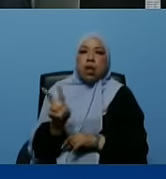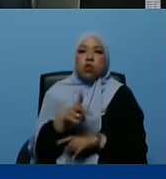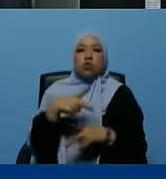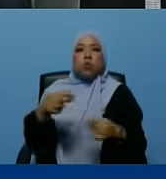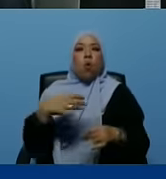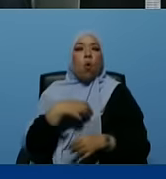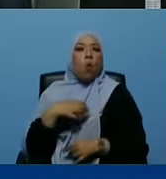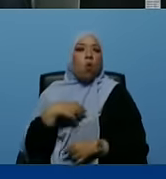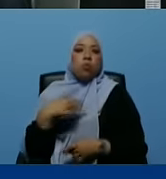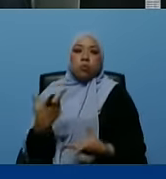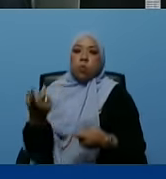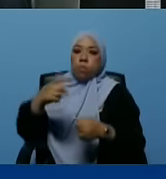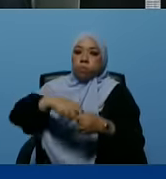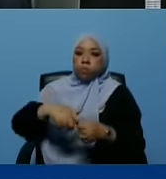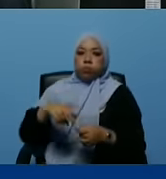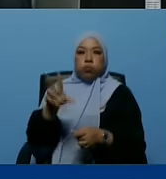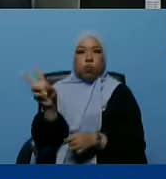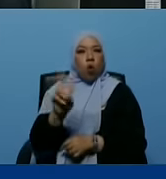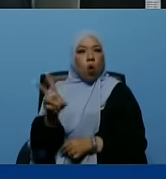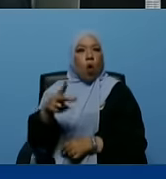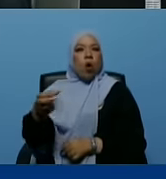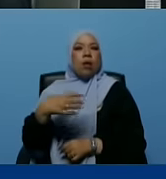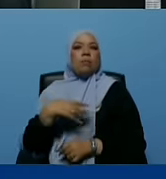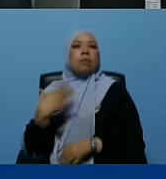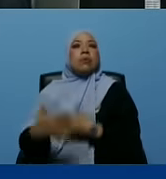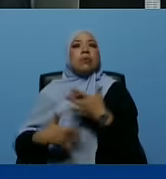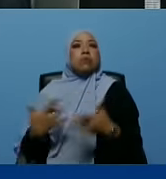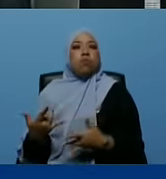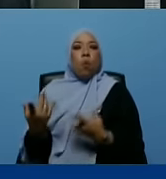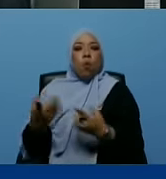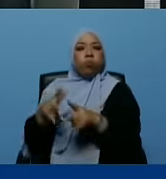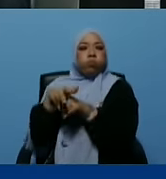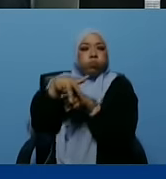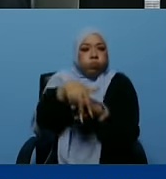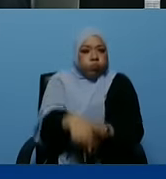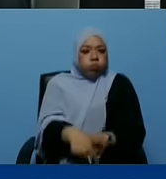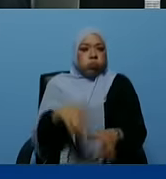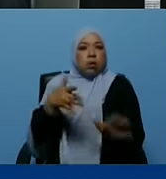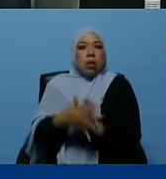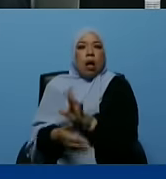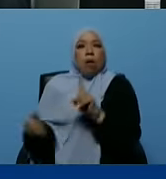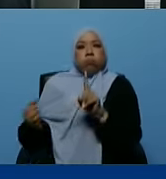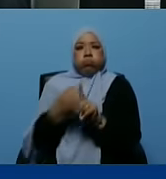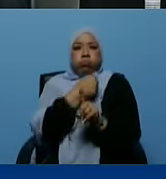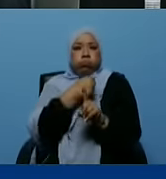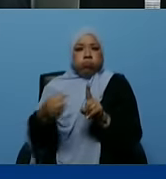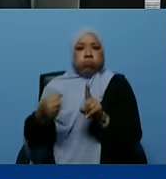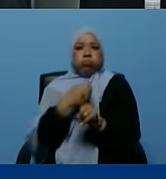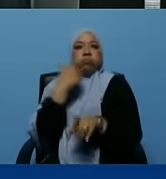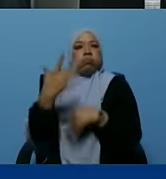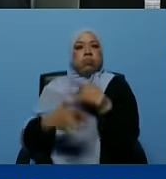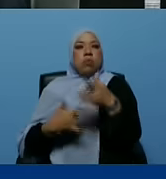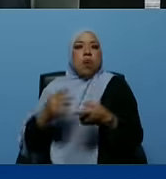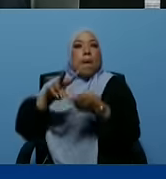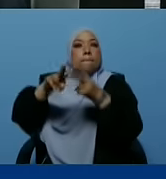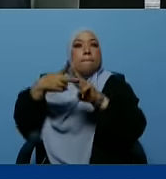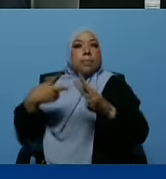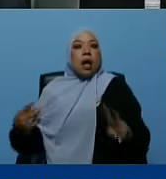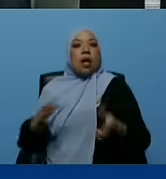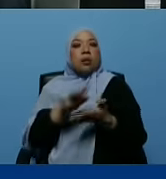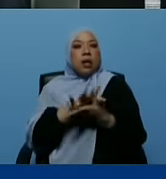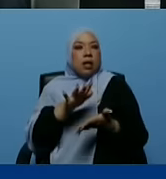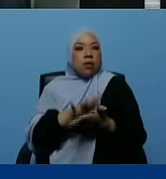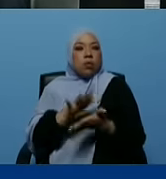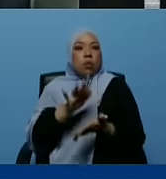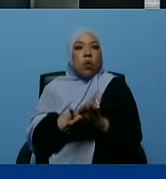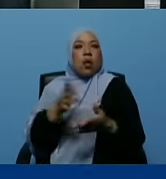no queremos intervención en Venezuela, no queremos fascismo, no queremos violencia, queremos paz, tranquilidad